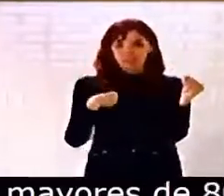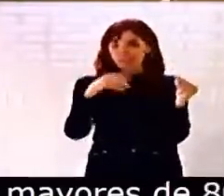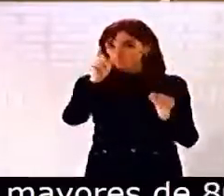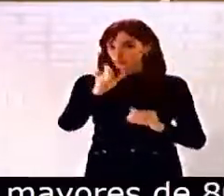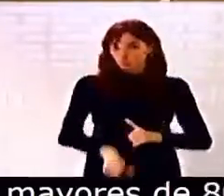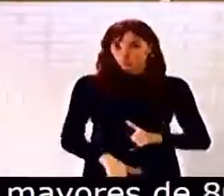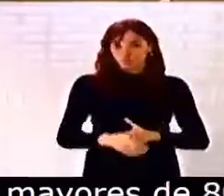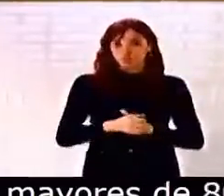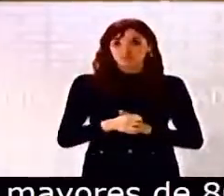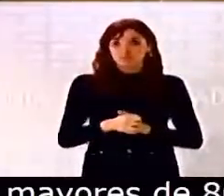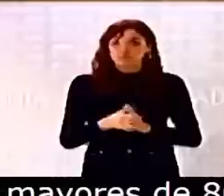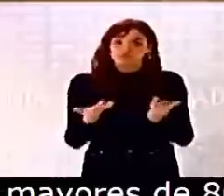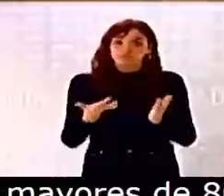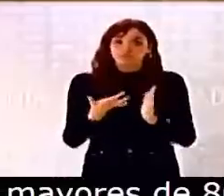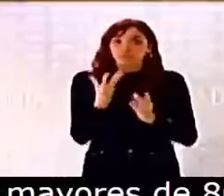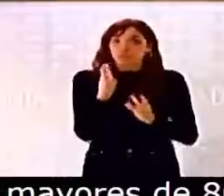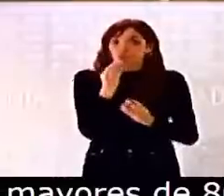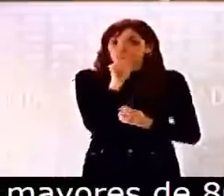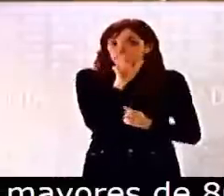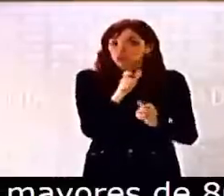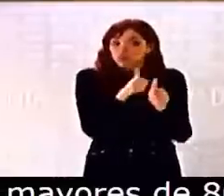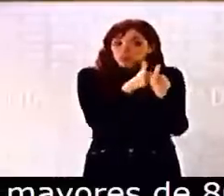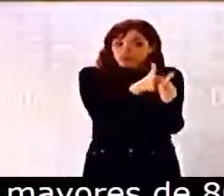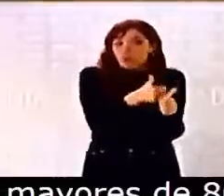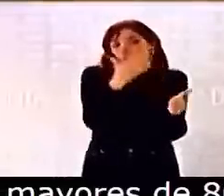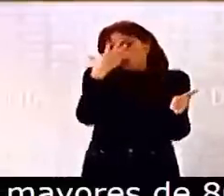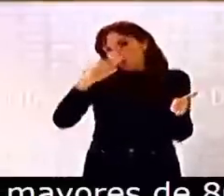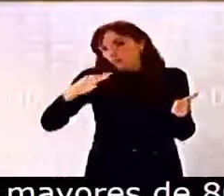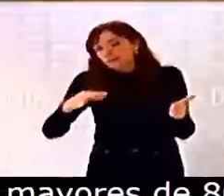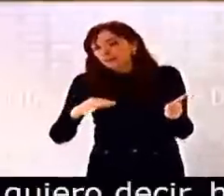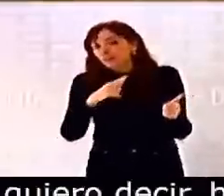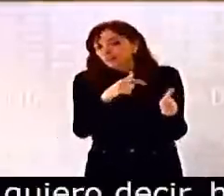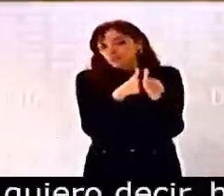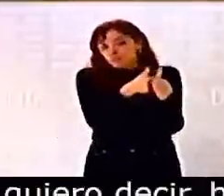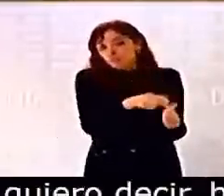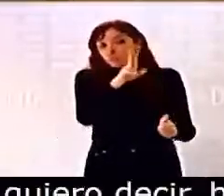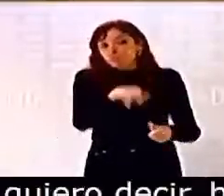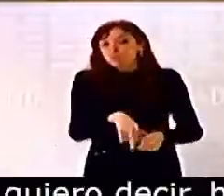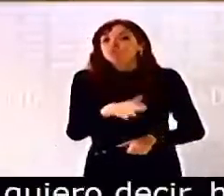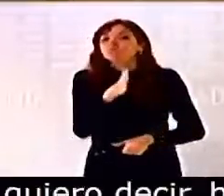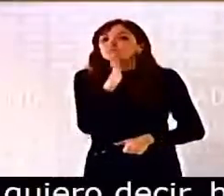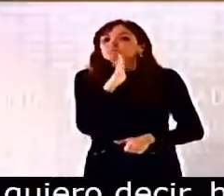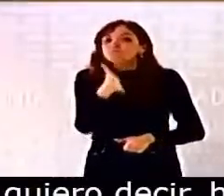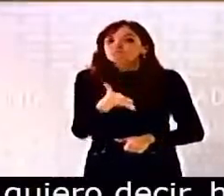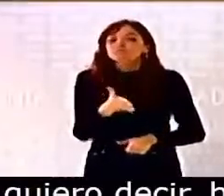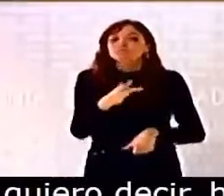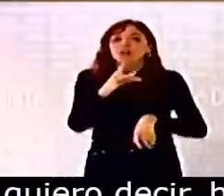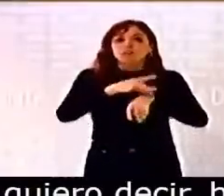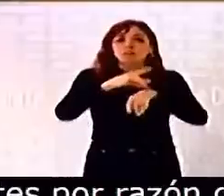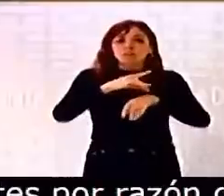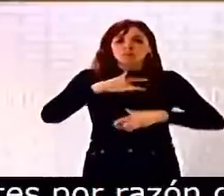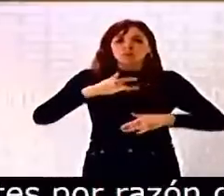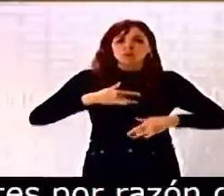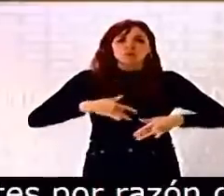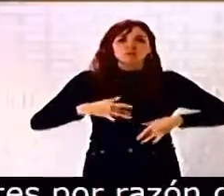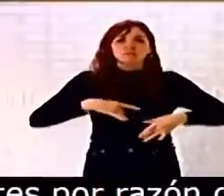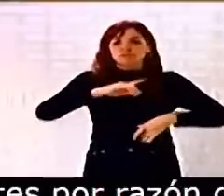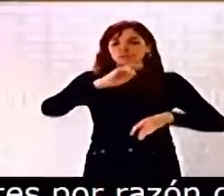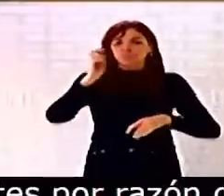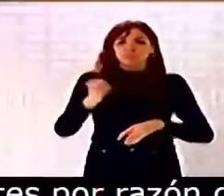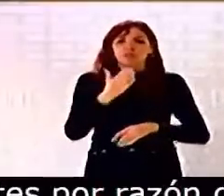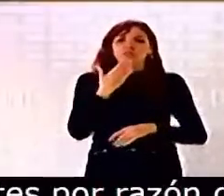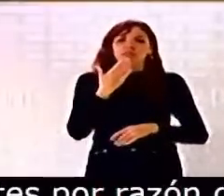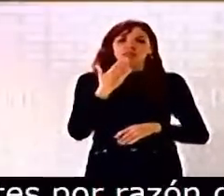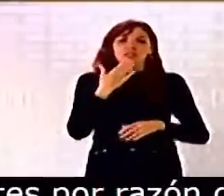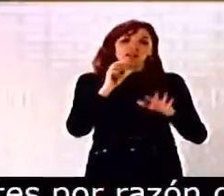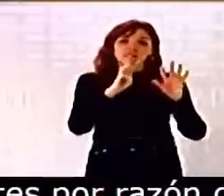decir, hay muchos dependientes, lógicamente, que son dependientes por razón de las enfermedades crónicas que se desarrollan con la edad y van a ser